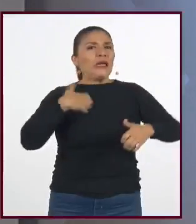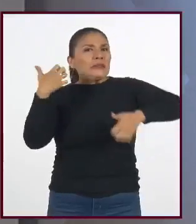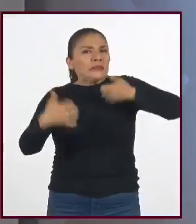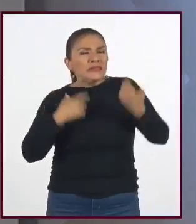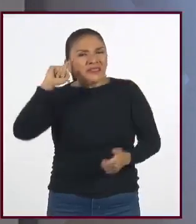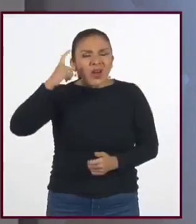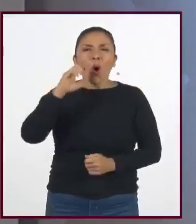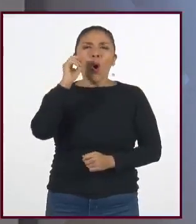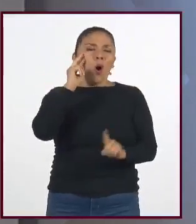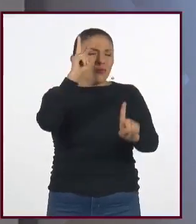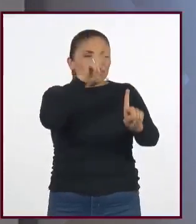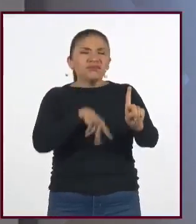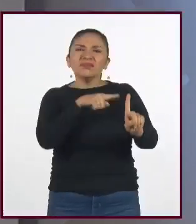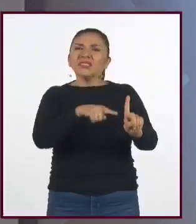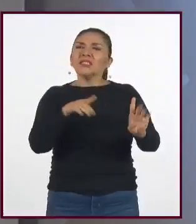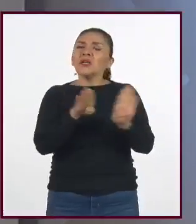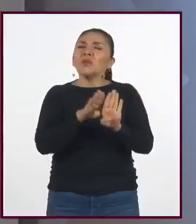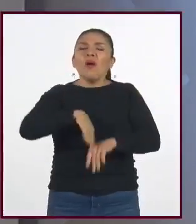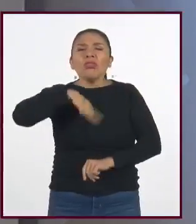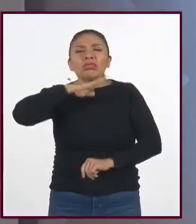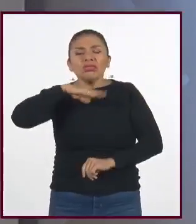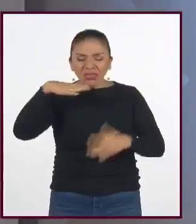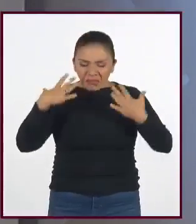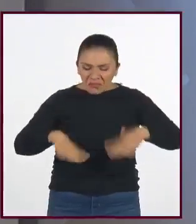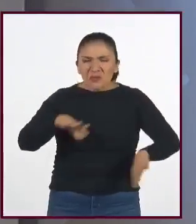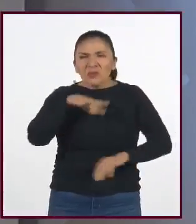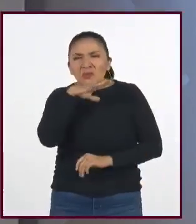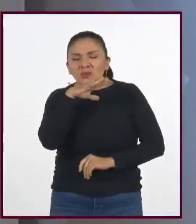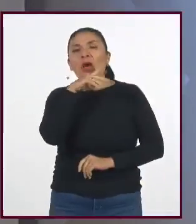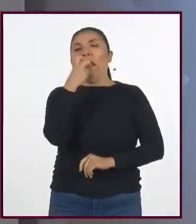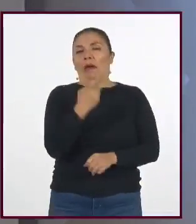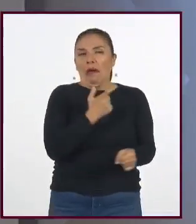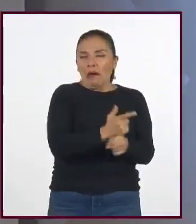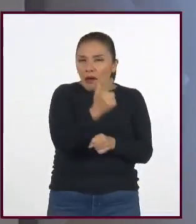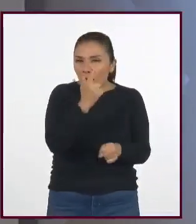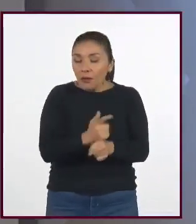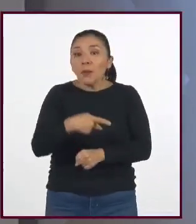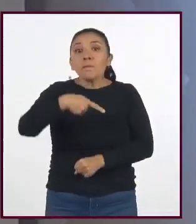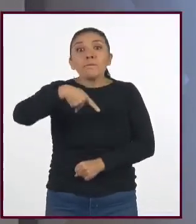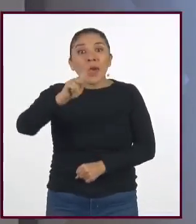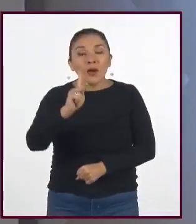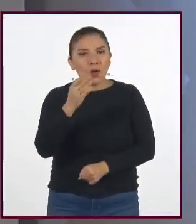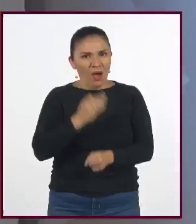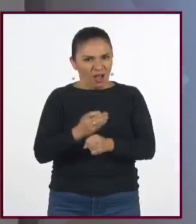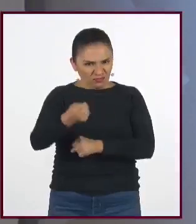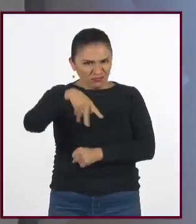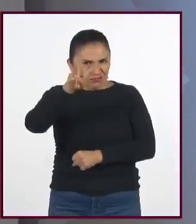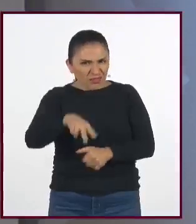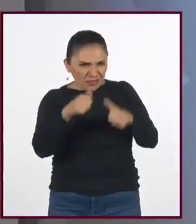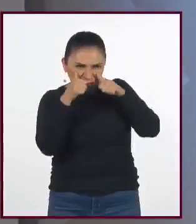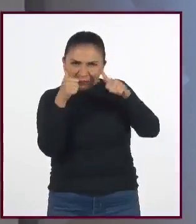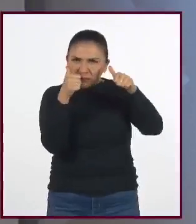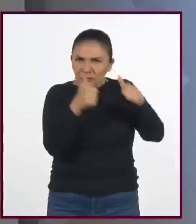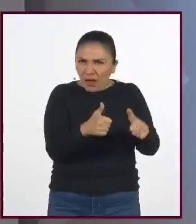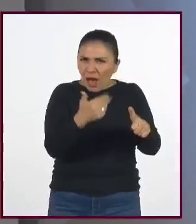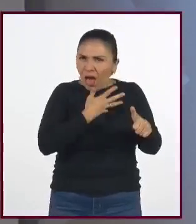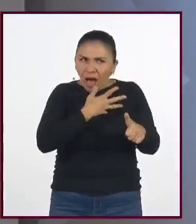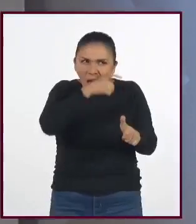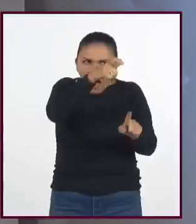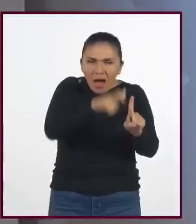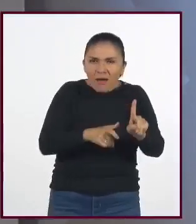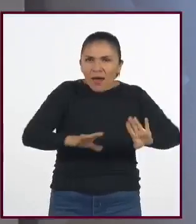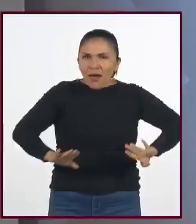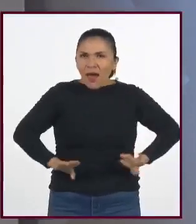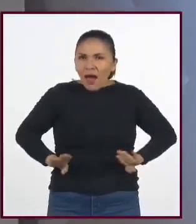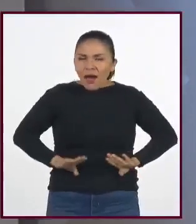personal pueden ser señales de alerta. Pero, ¿estamos realmente prestando atención a los pequeños cambios